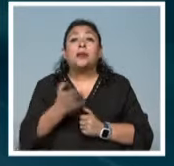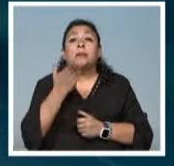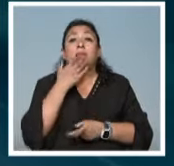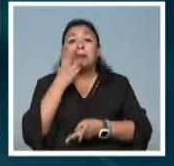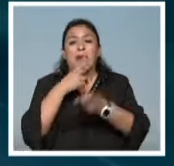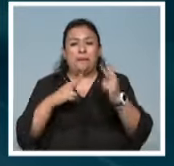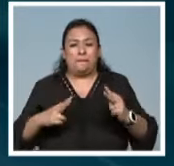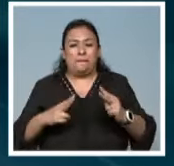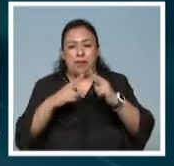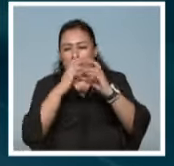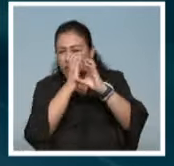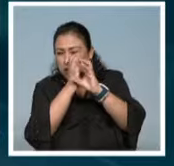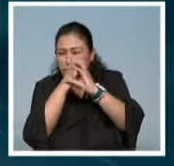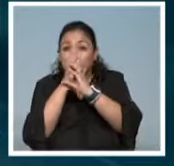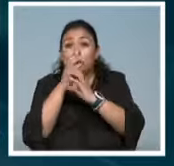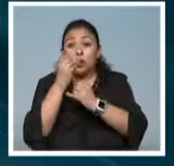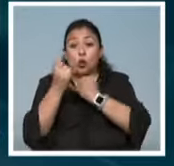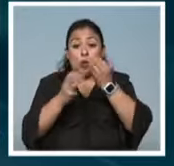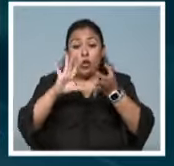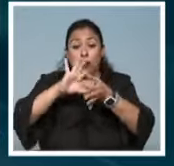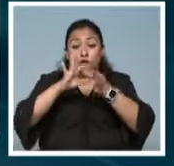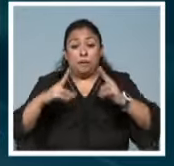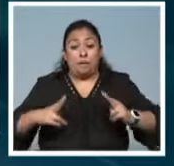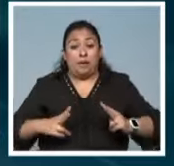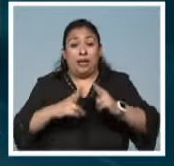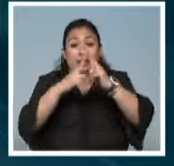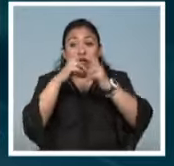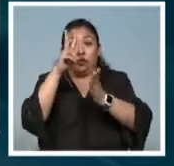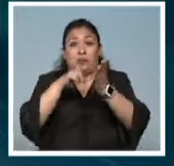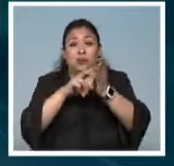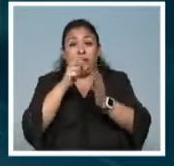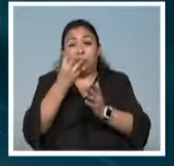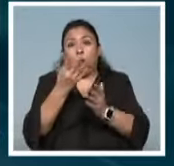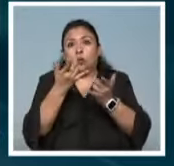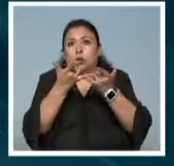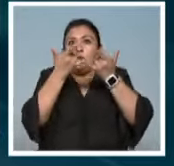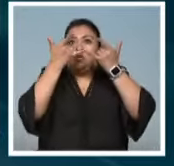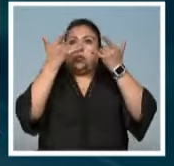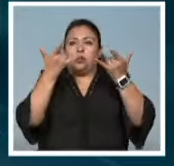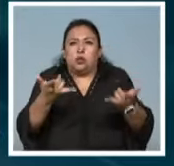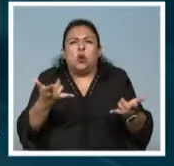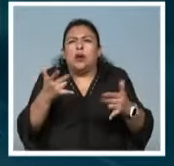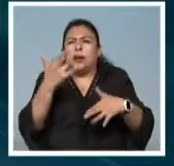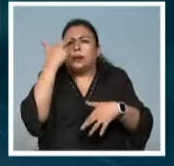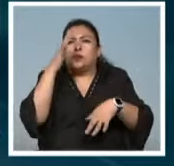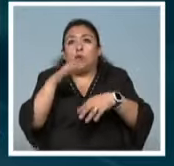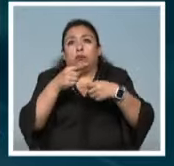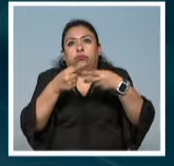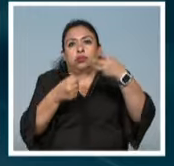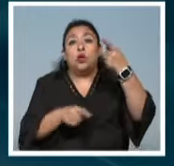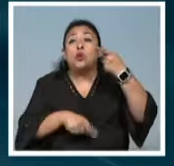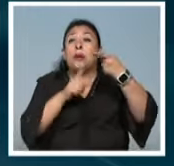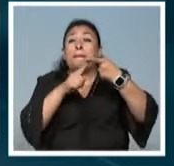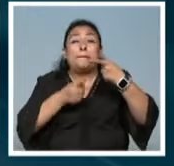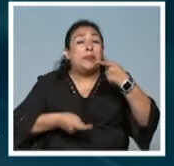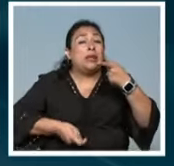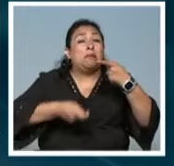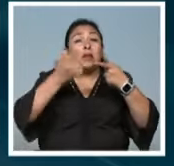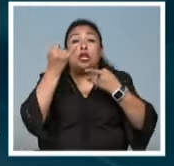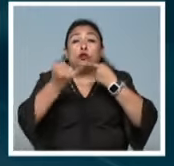Bienvenidos a Pariscopio. Los Juegos Olímpicos París 2024 van a ser historia por muchos frentes. Uno de ellos es que serán los